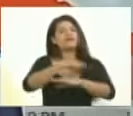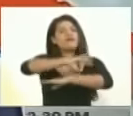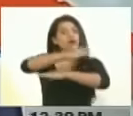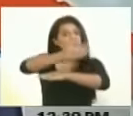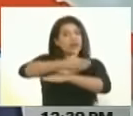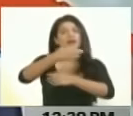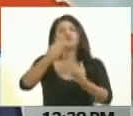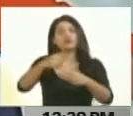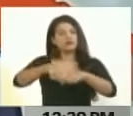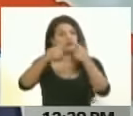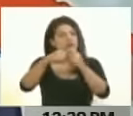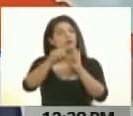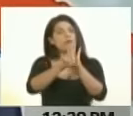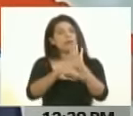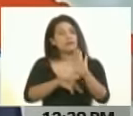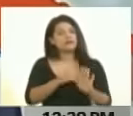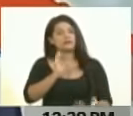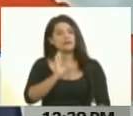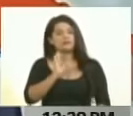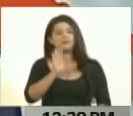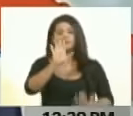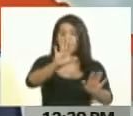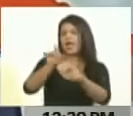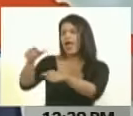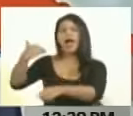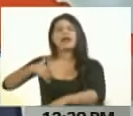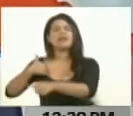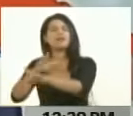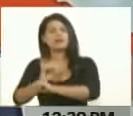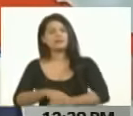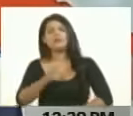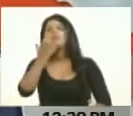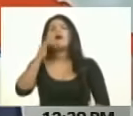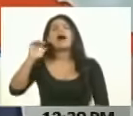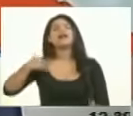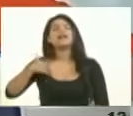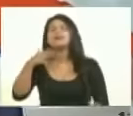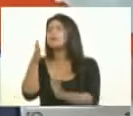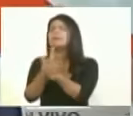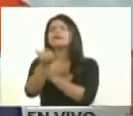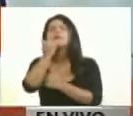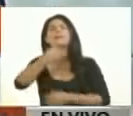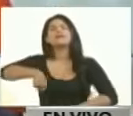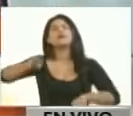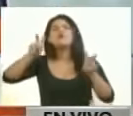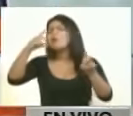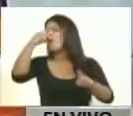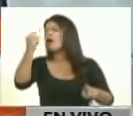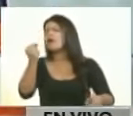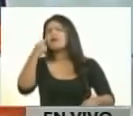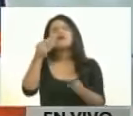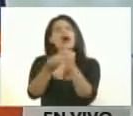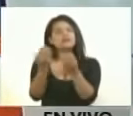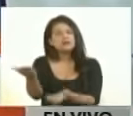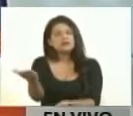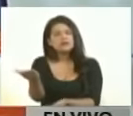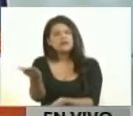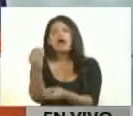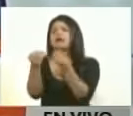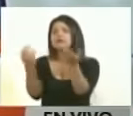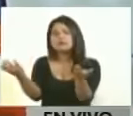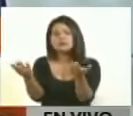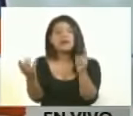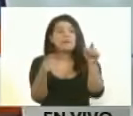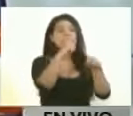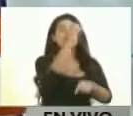¿Y Argentina? ¿Qué ha hecho Macri en Argentina? Como lo llama el presidente Maduro, son los presidentes